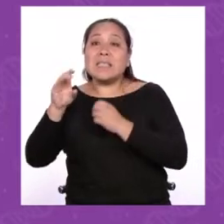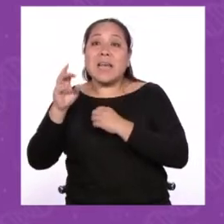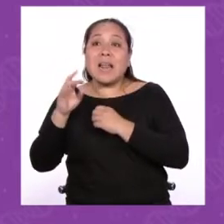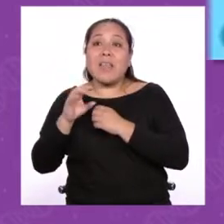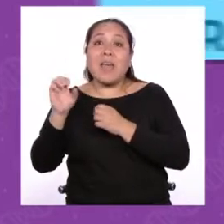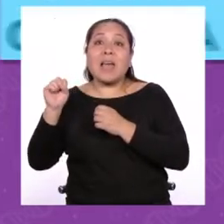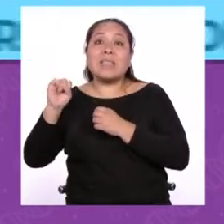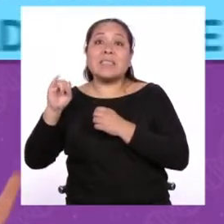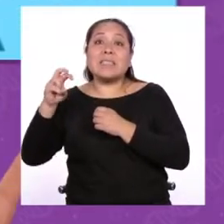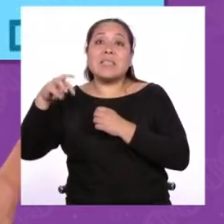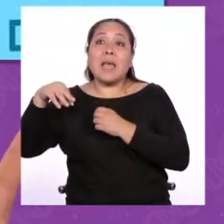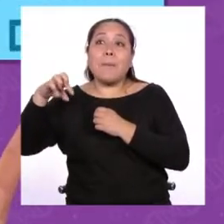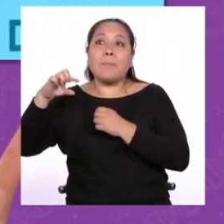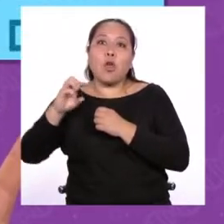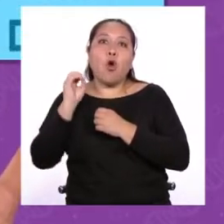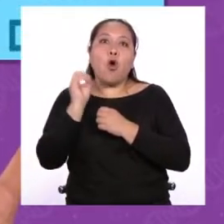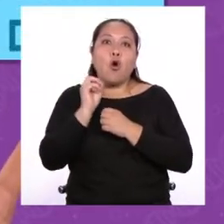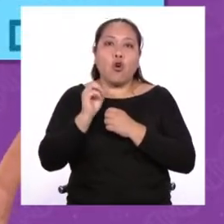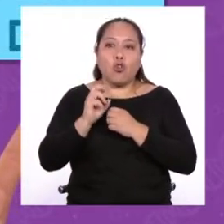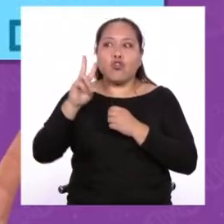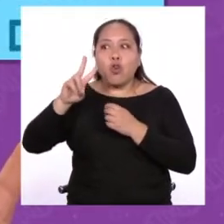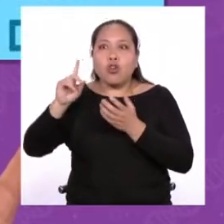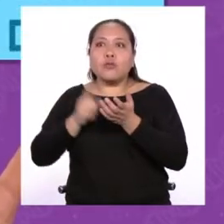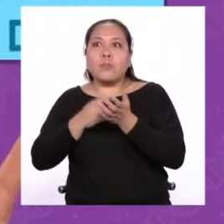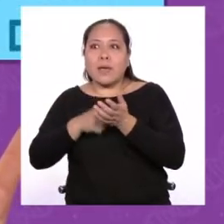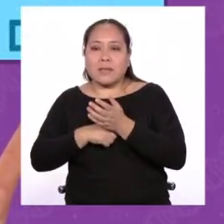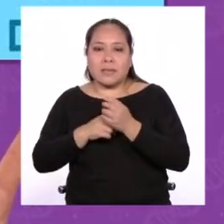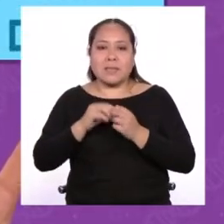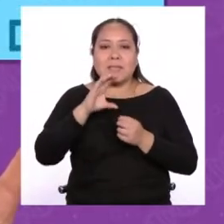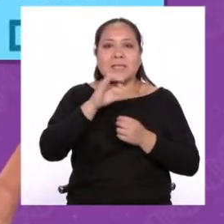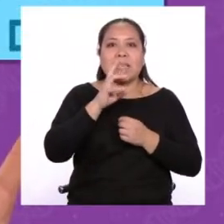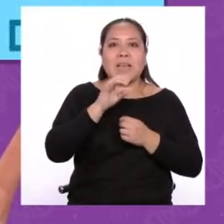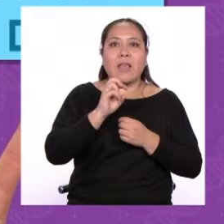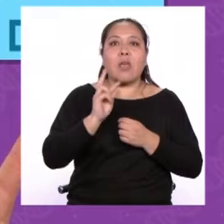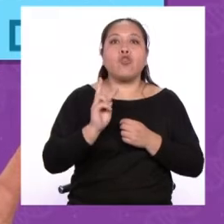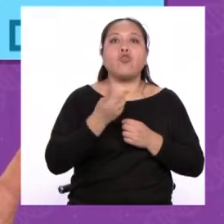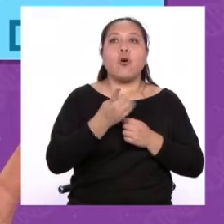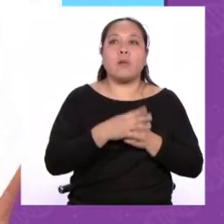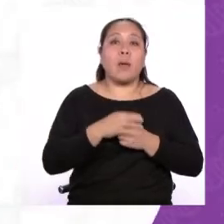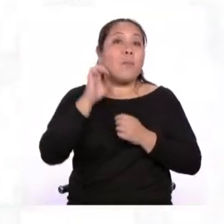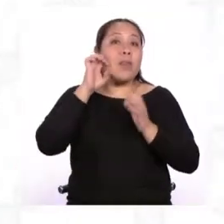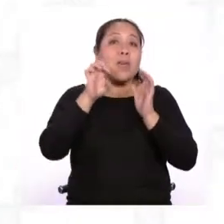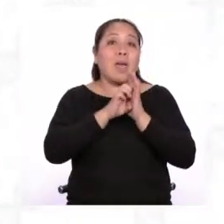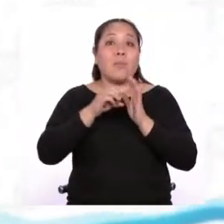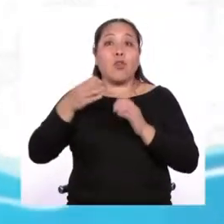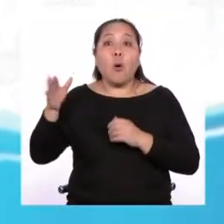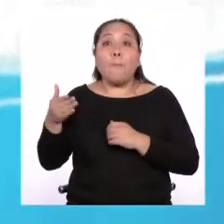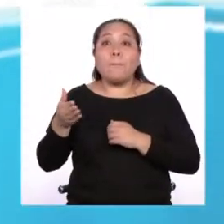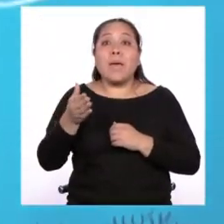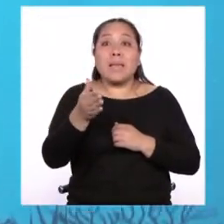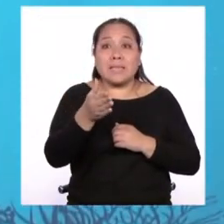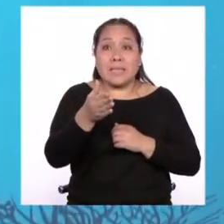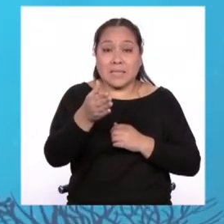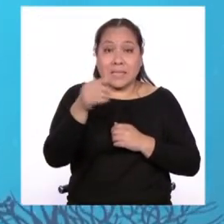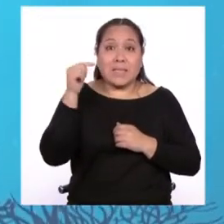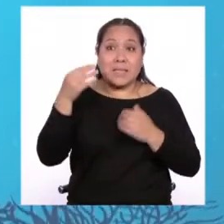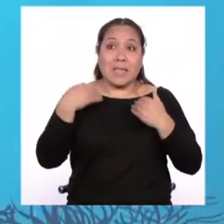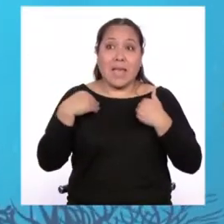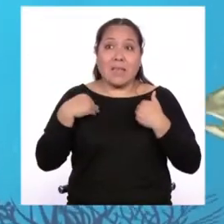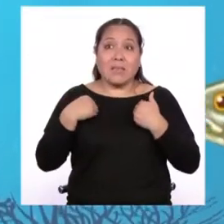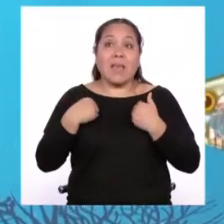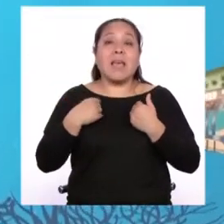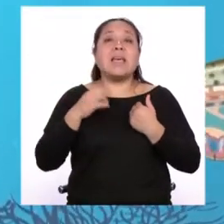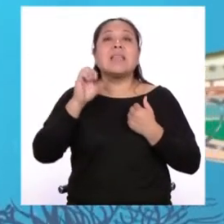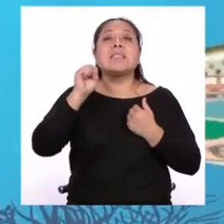o pasando 2 veces, llamada circulación cerrada doble. Los peces tienen circulación cerrada simple, porque